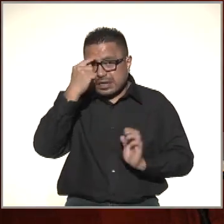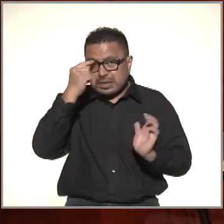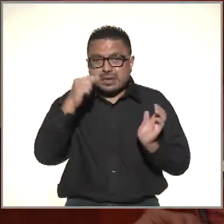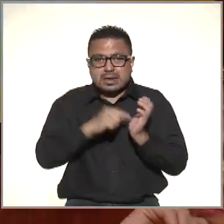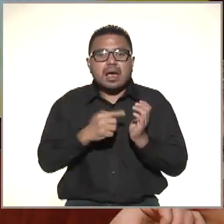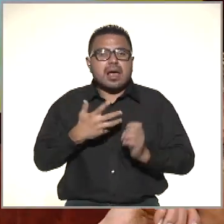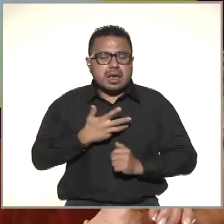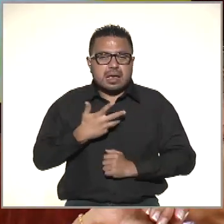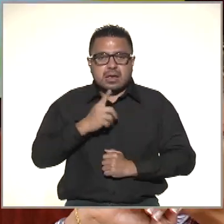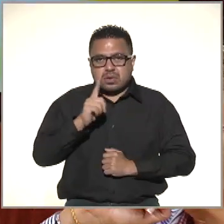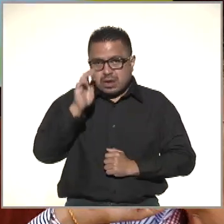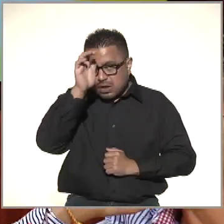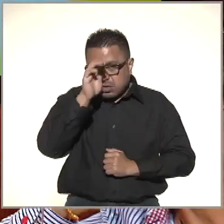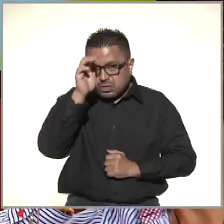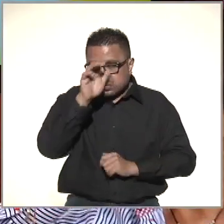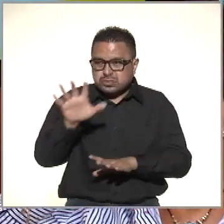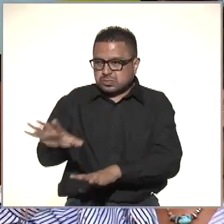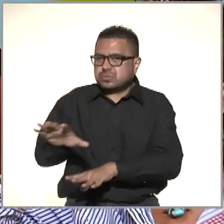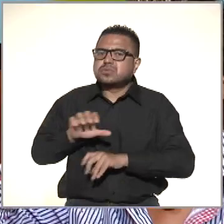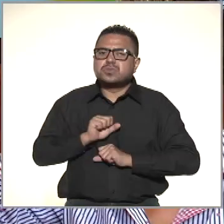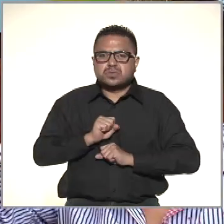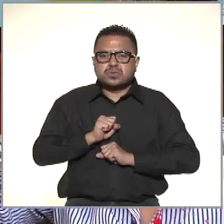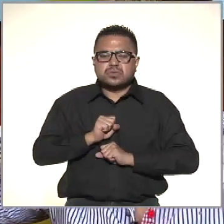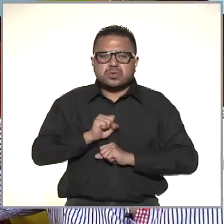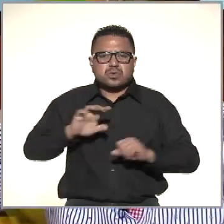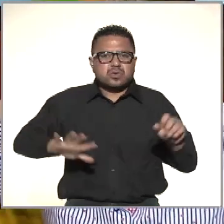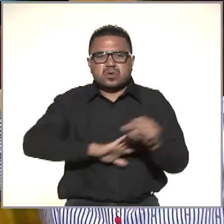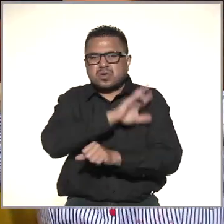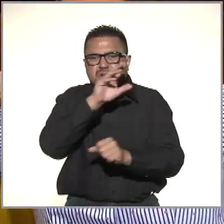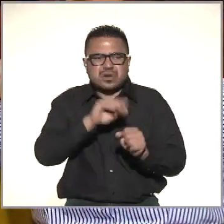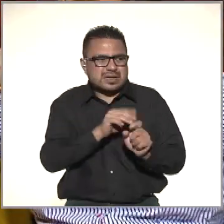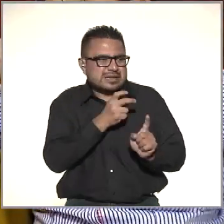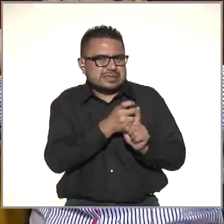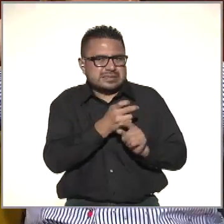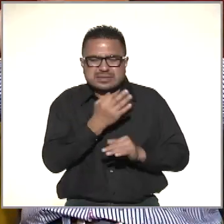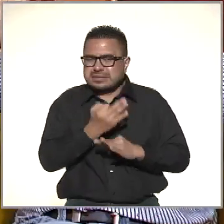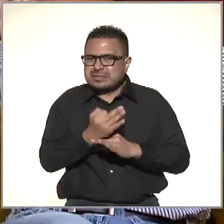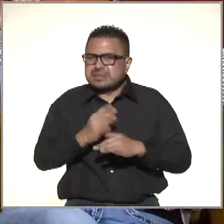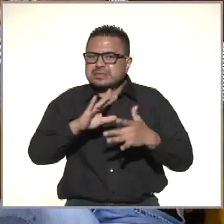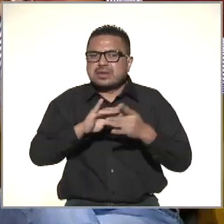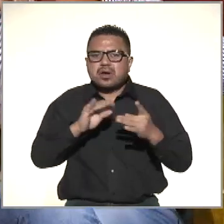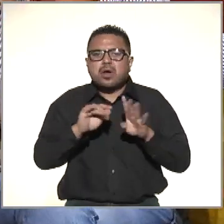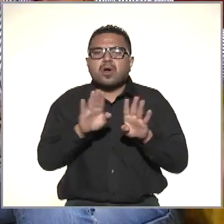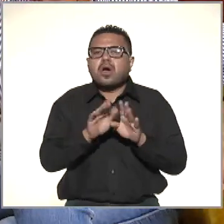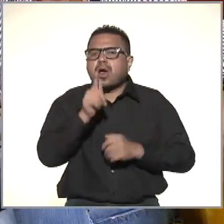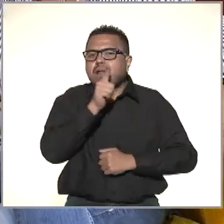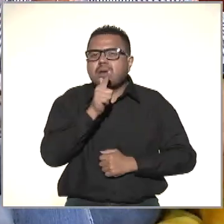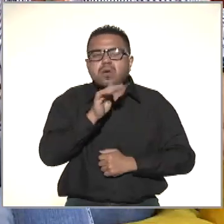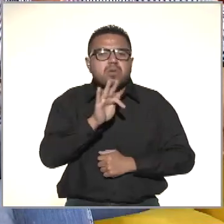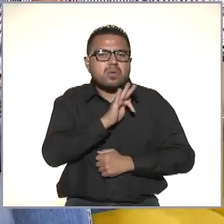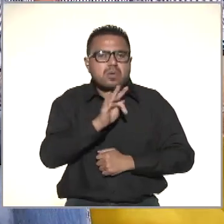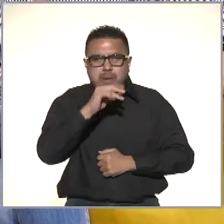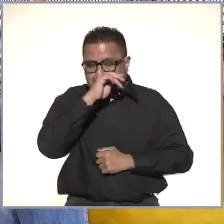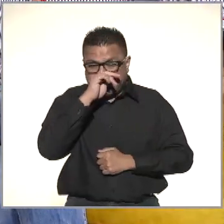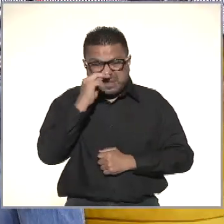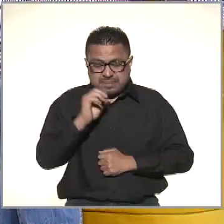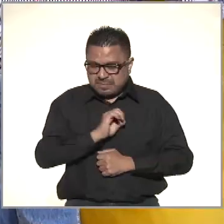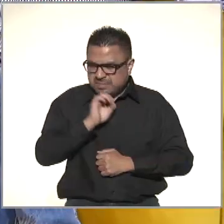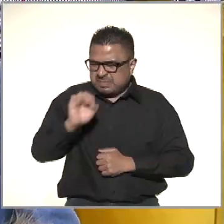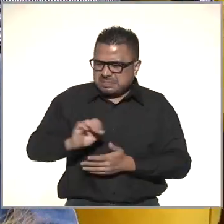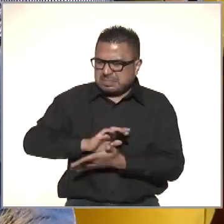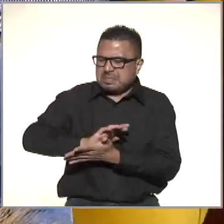una conciencia, hemos adquirido una conciencia de todo esto que decían también, de cómo el lenguaje puede ser racista,